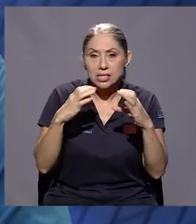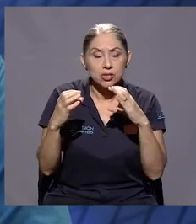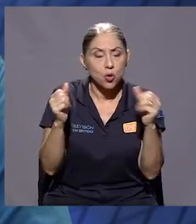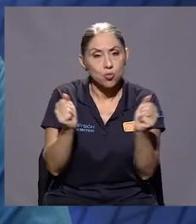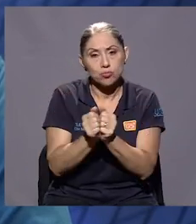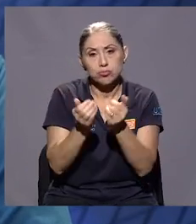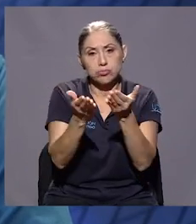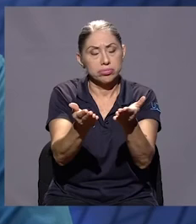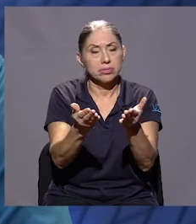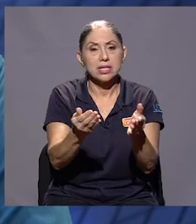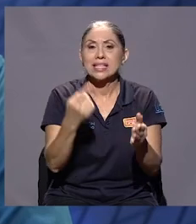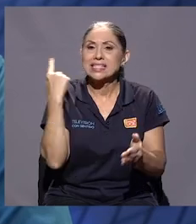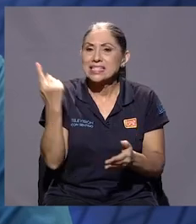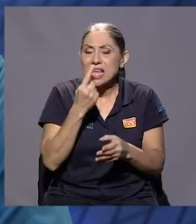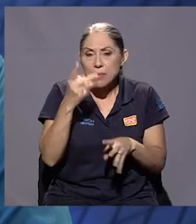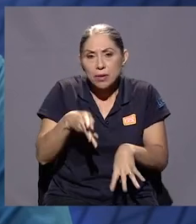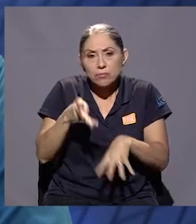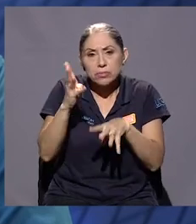iniciativas